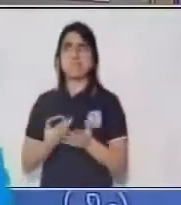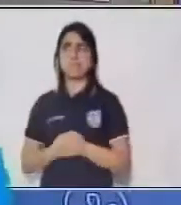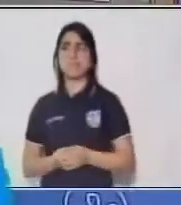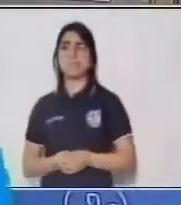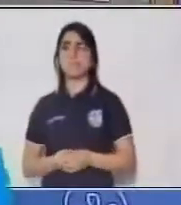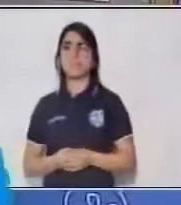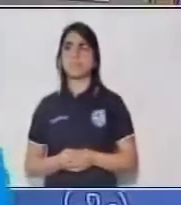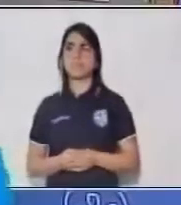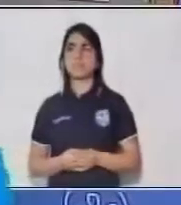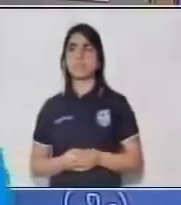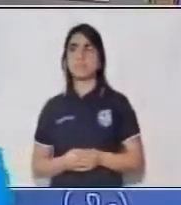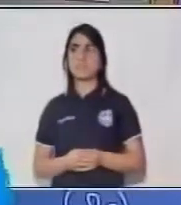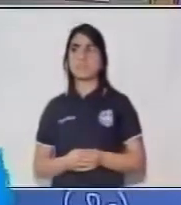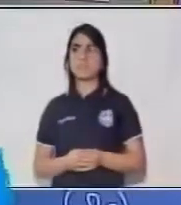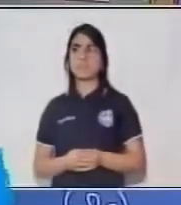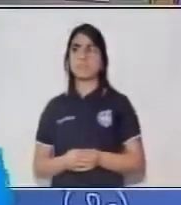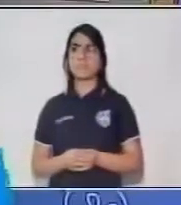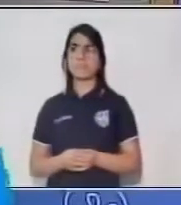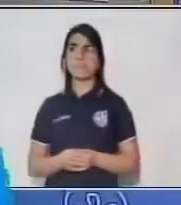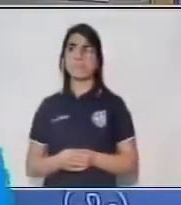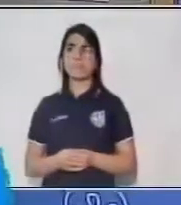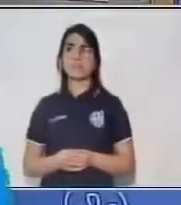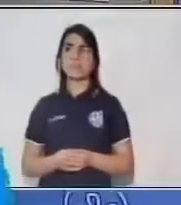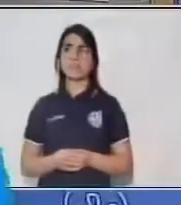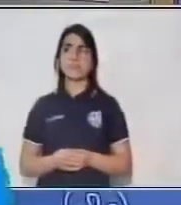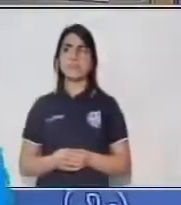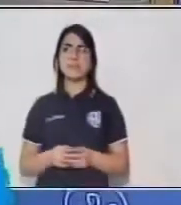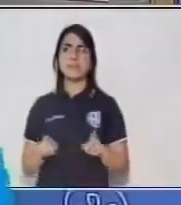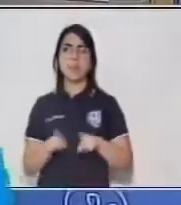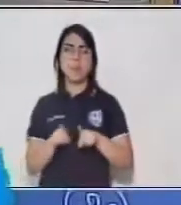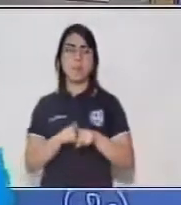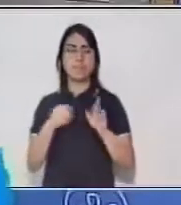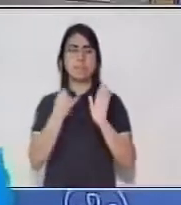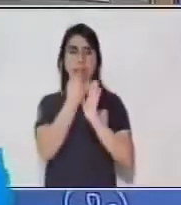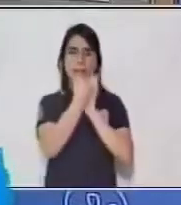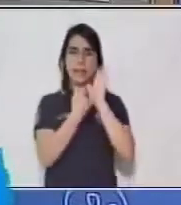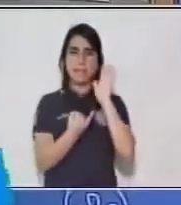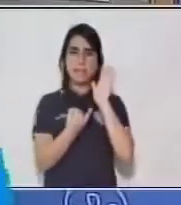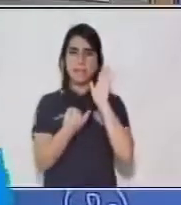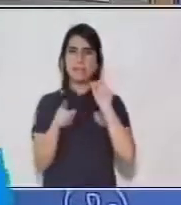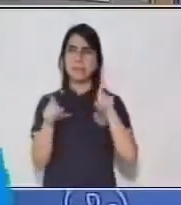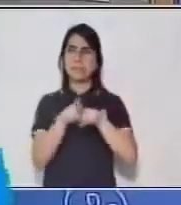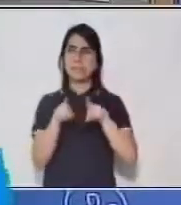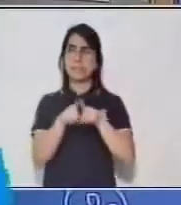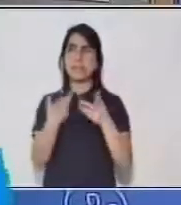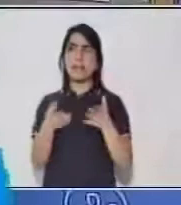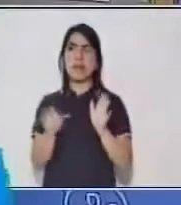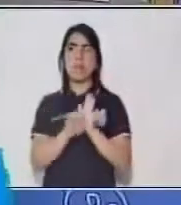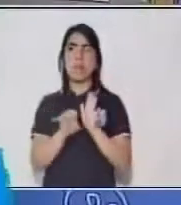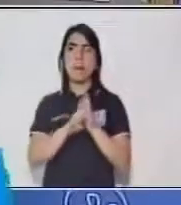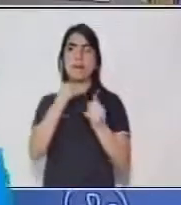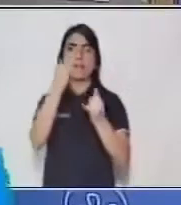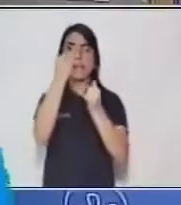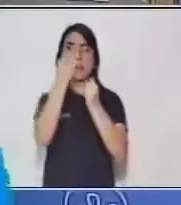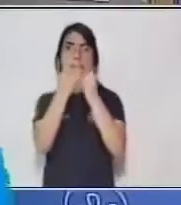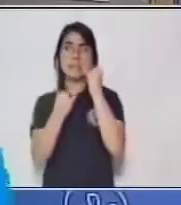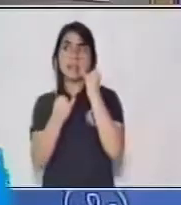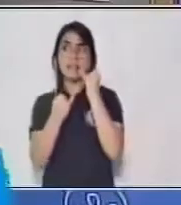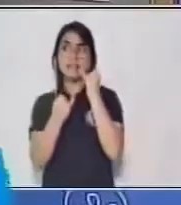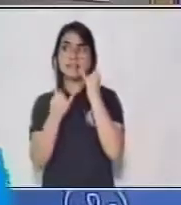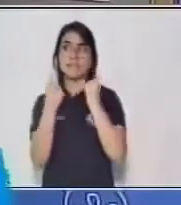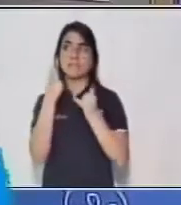al eje Y en 1, en el valor 1. Y la gráfica de crecimiento va a ser así.